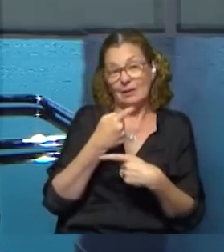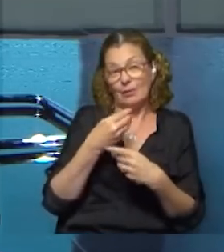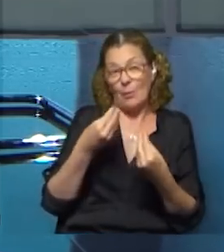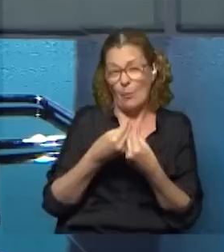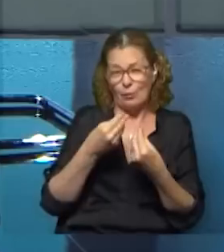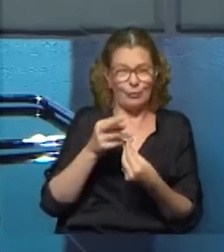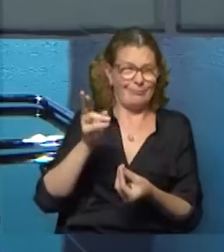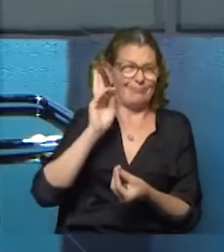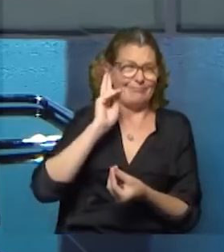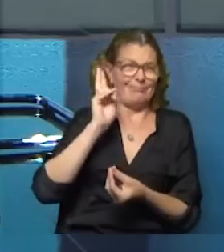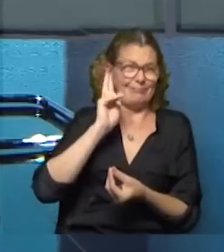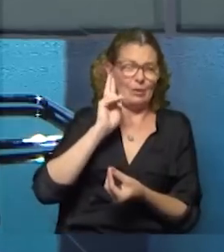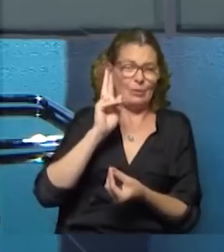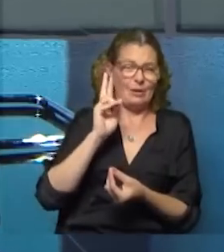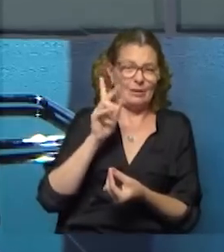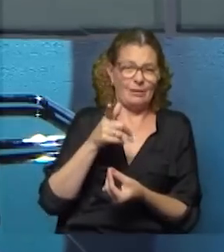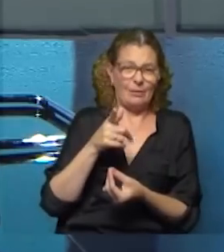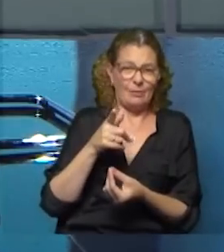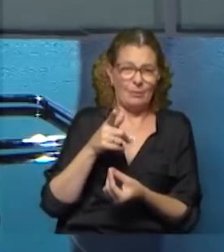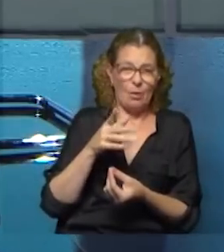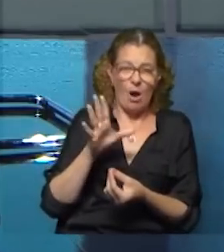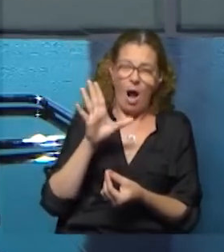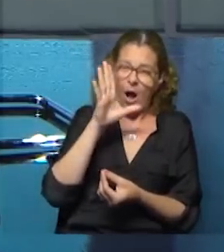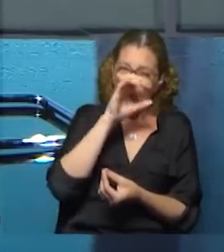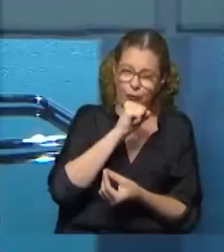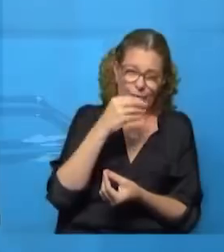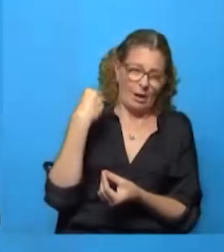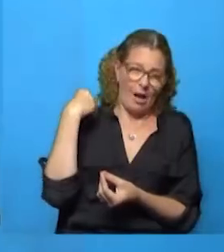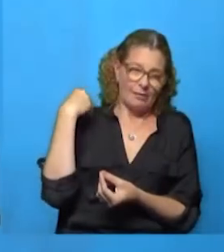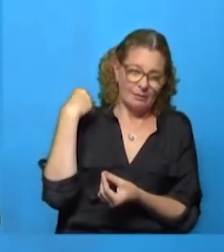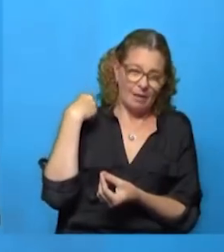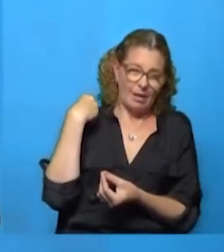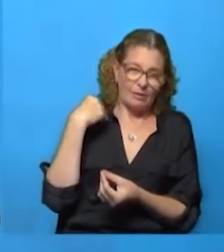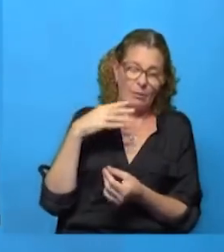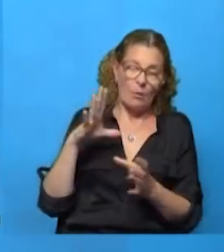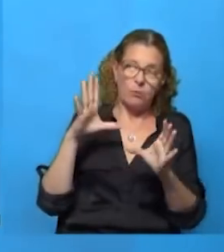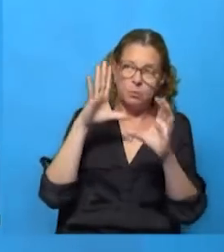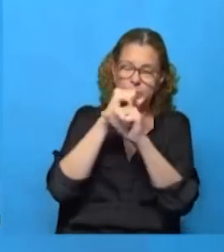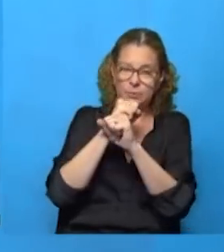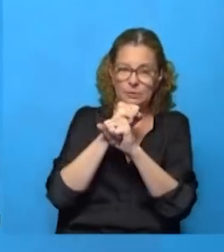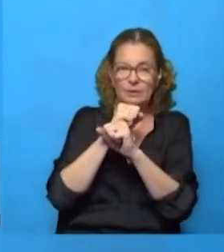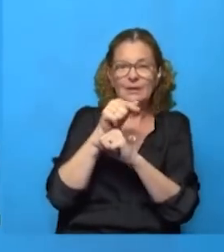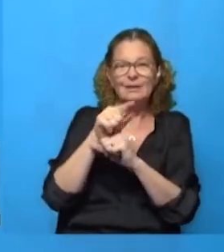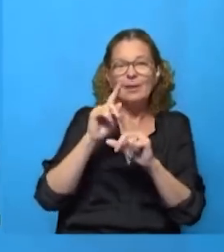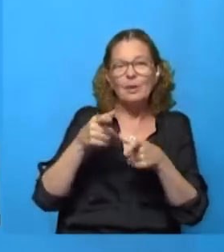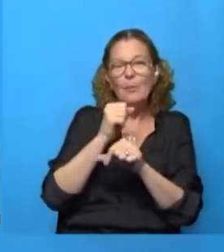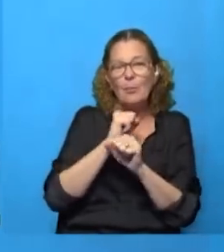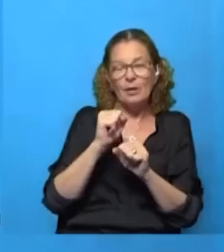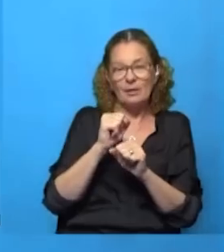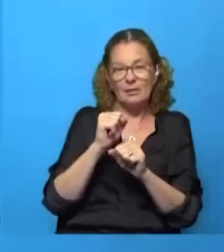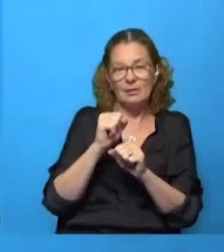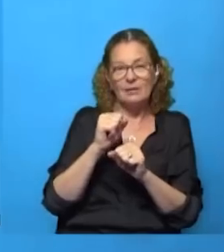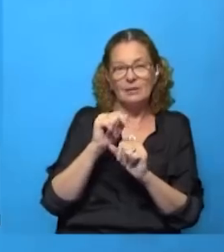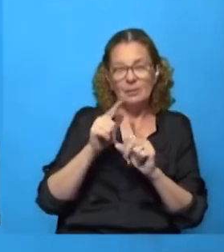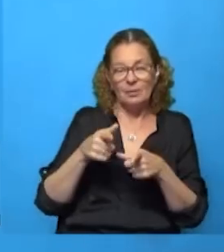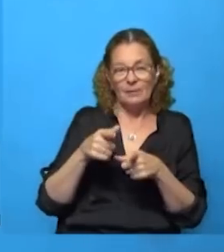Es mucho ruido no parece un efecto de saturación y puede generar un efecto de saturación que también puede ser el